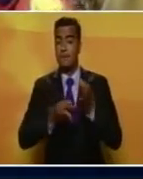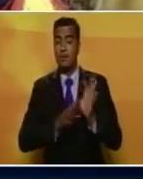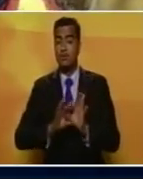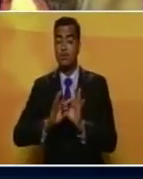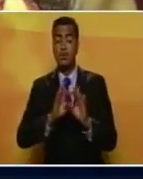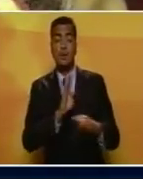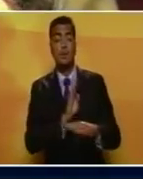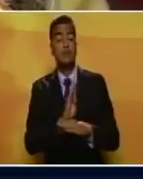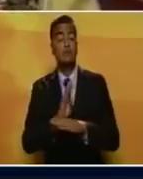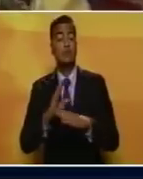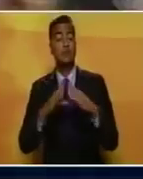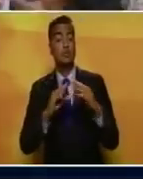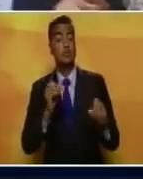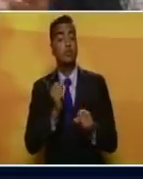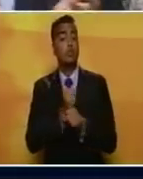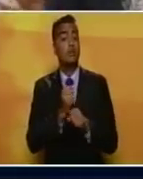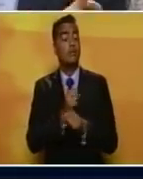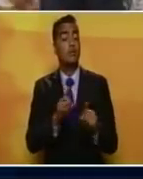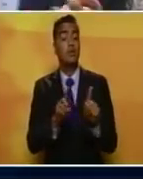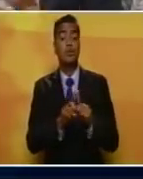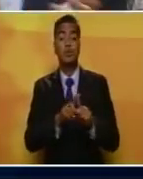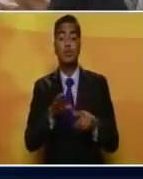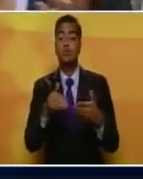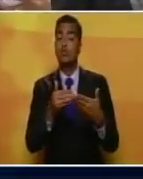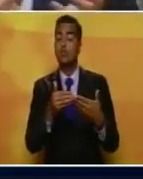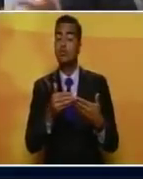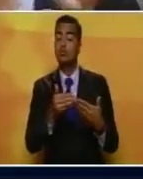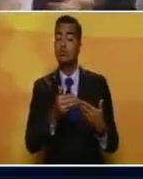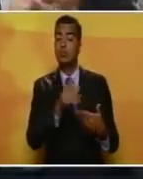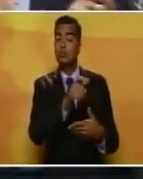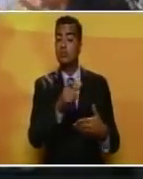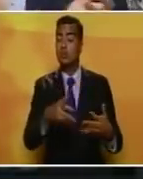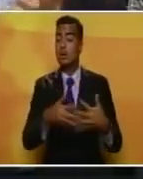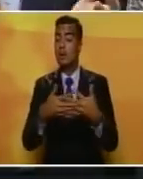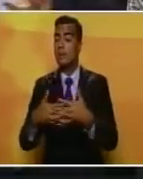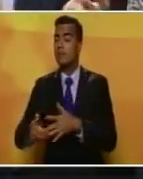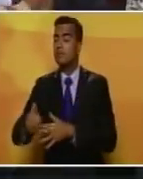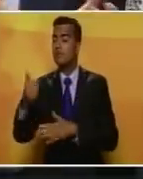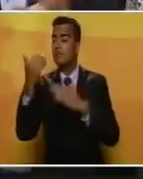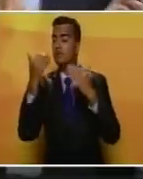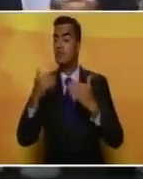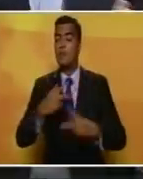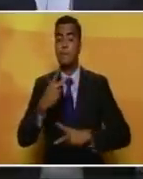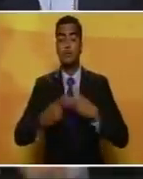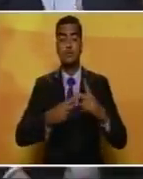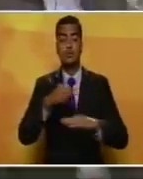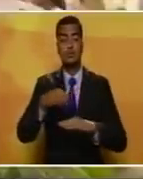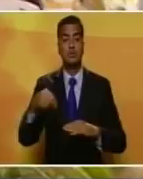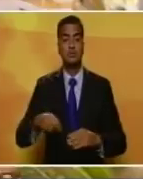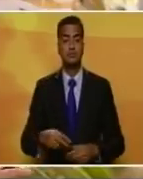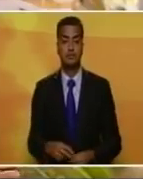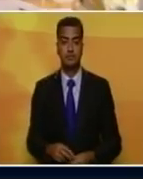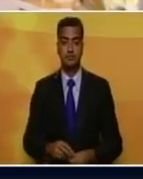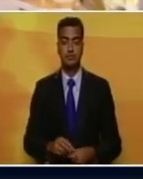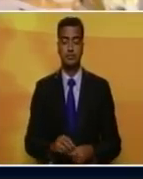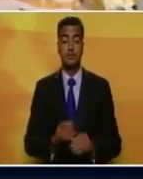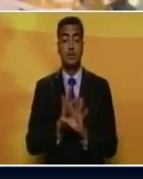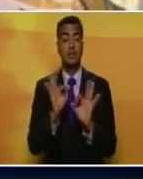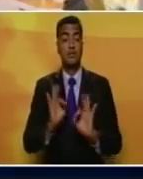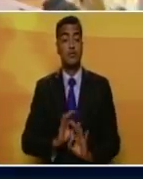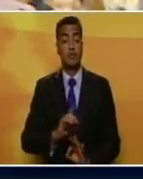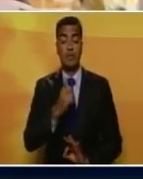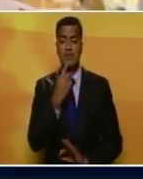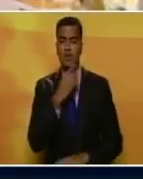salud de las empresas del país, confiamos en la buena disposición que tiene la mayoría de los empresarios y empresarias de nuestro país para juntarse con la clase obrera.